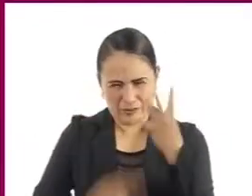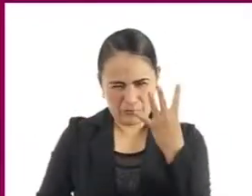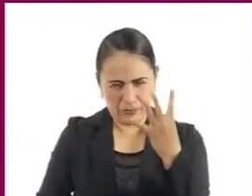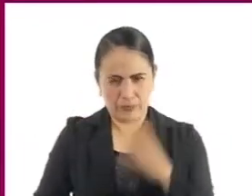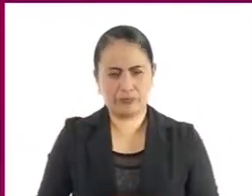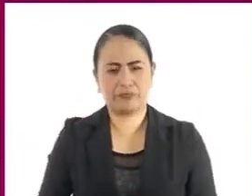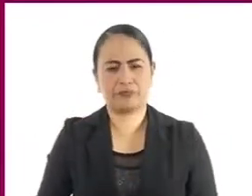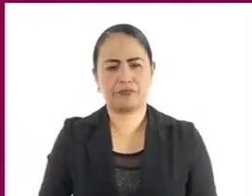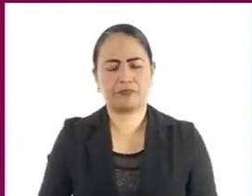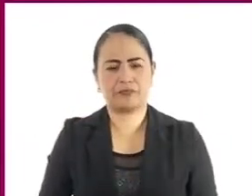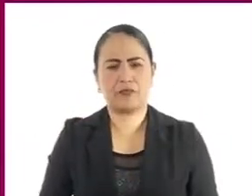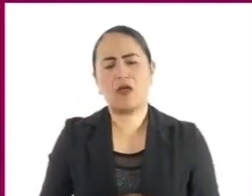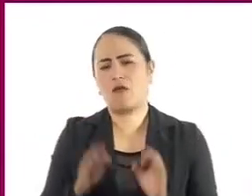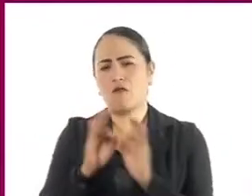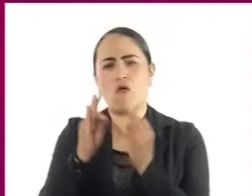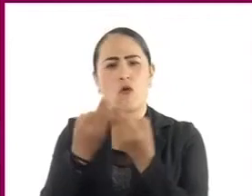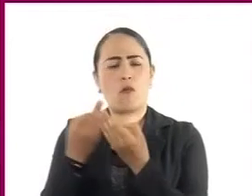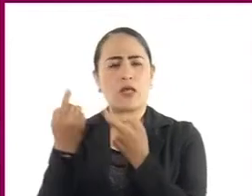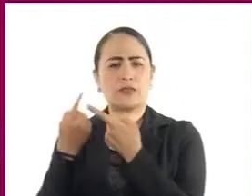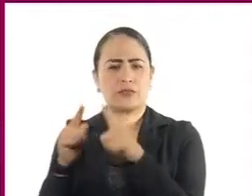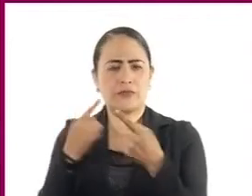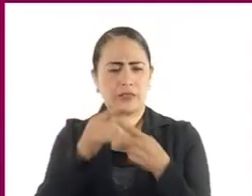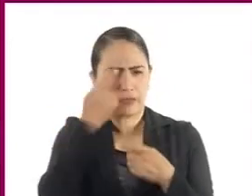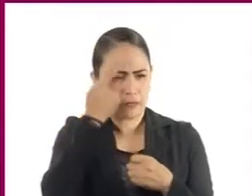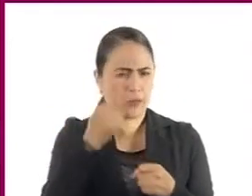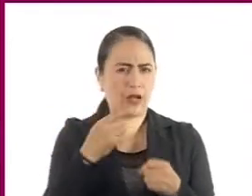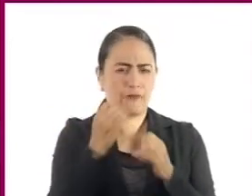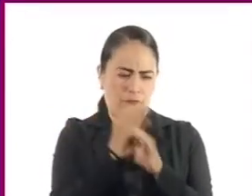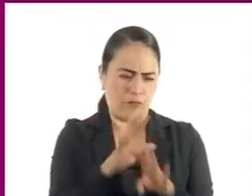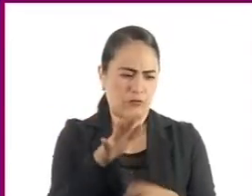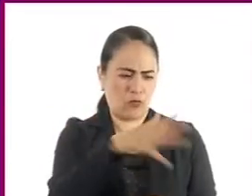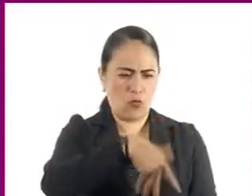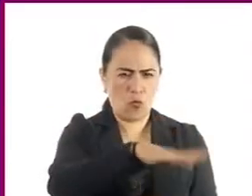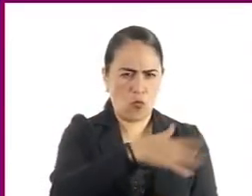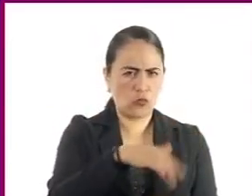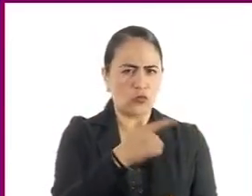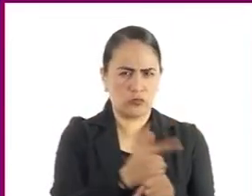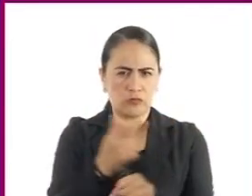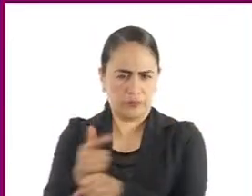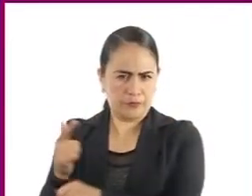usan diferentes medios para ser encontrados. Veamos.